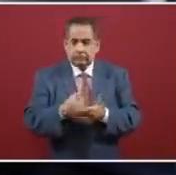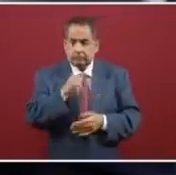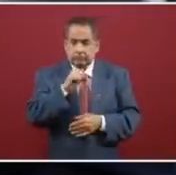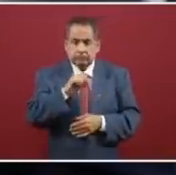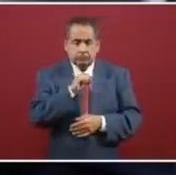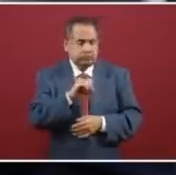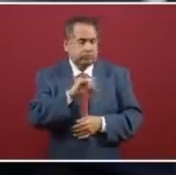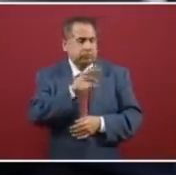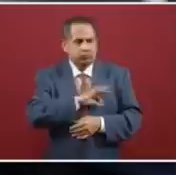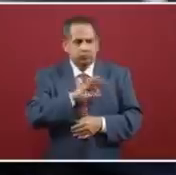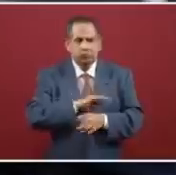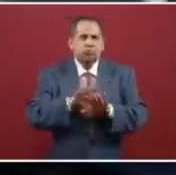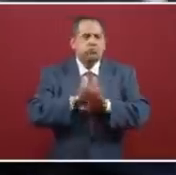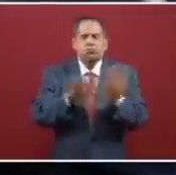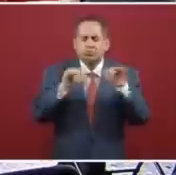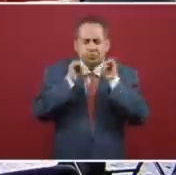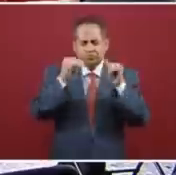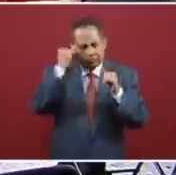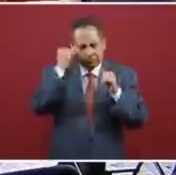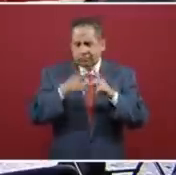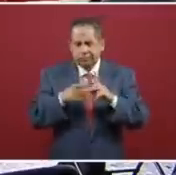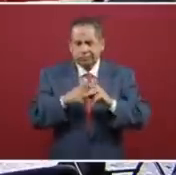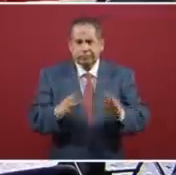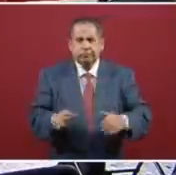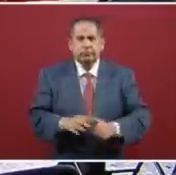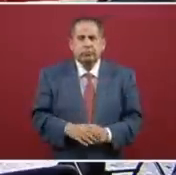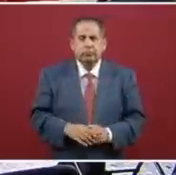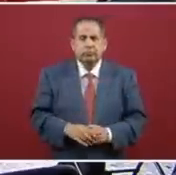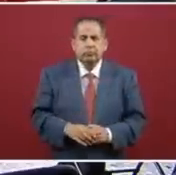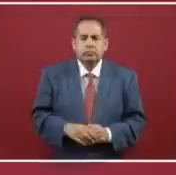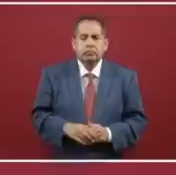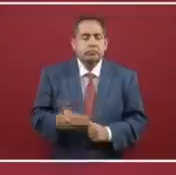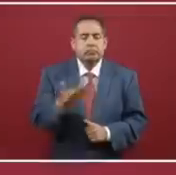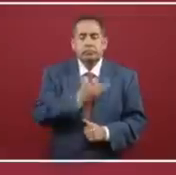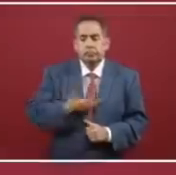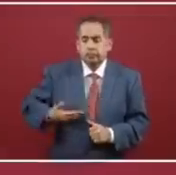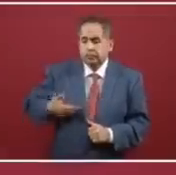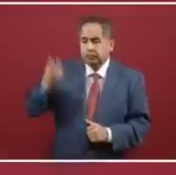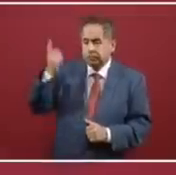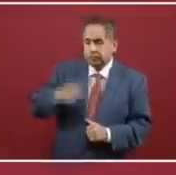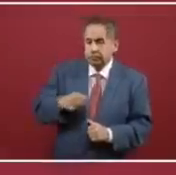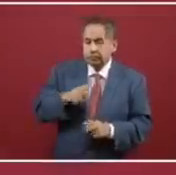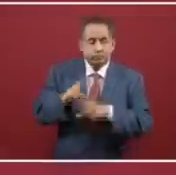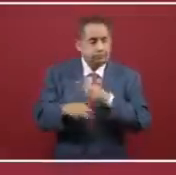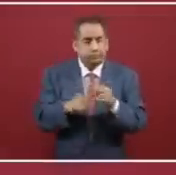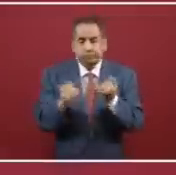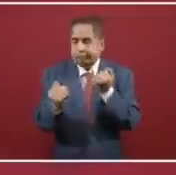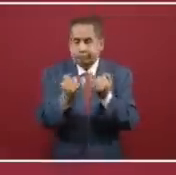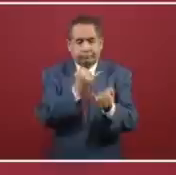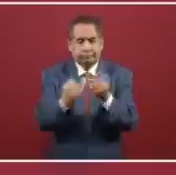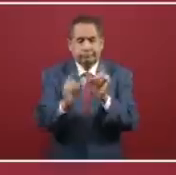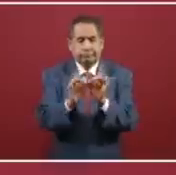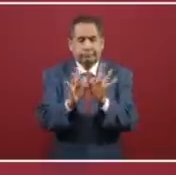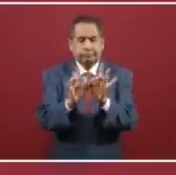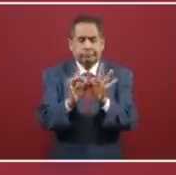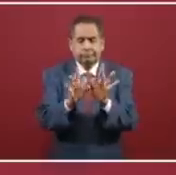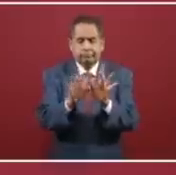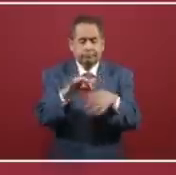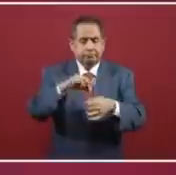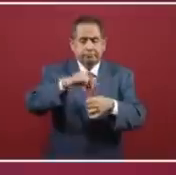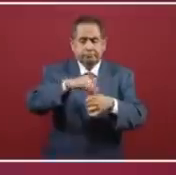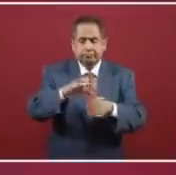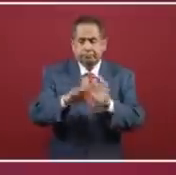tienen o no se considerará este factor el presidente nos dio instrucciones que fuera al azar